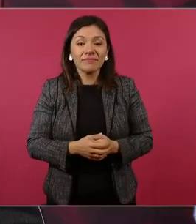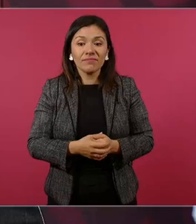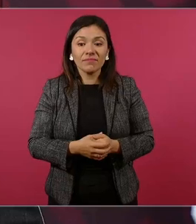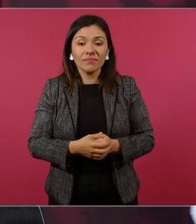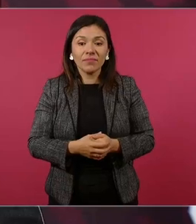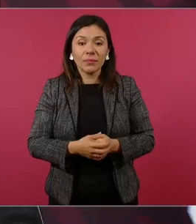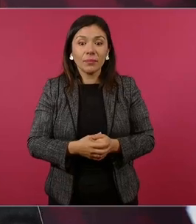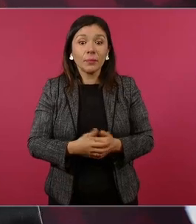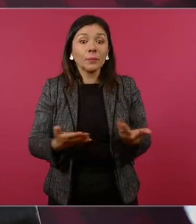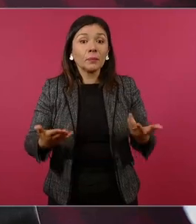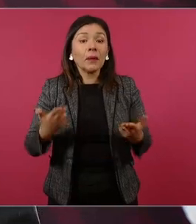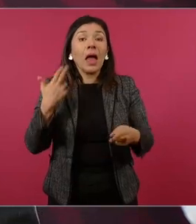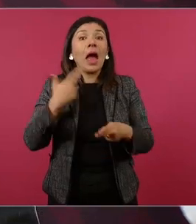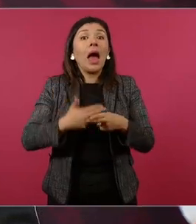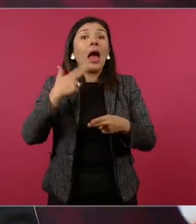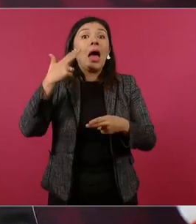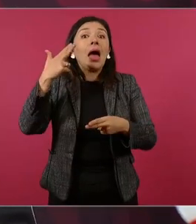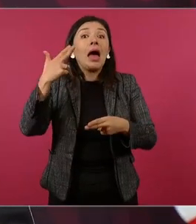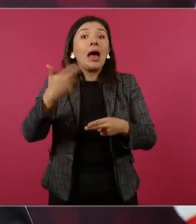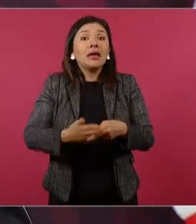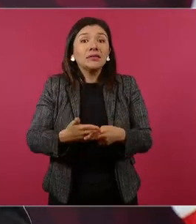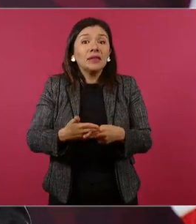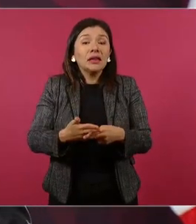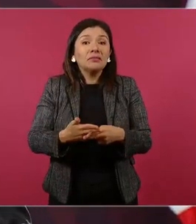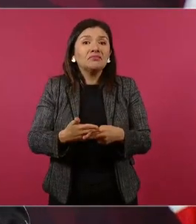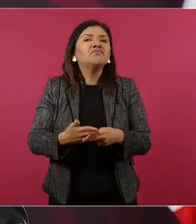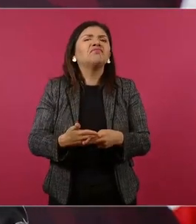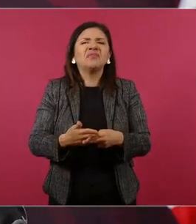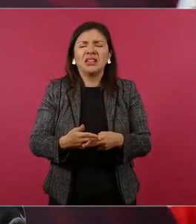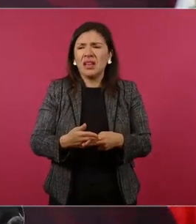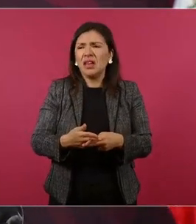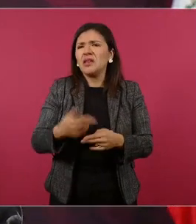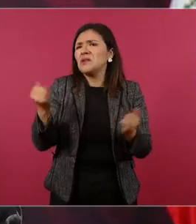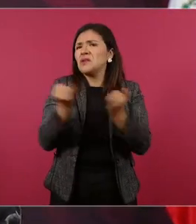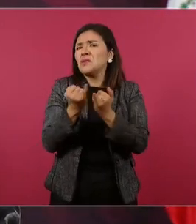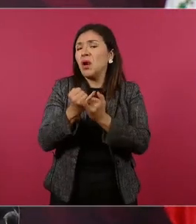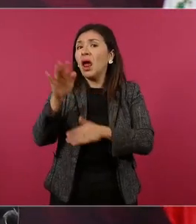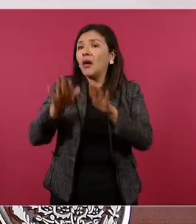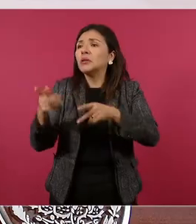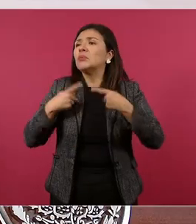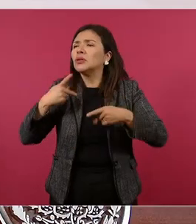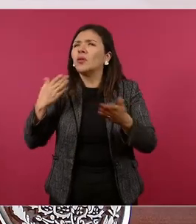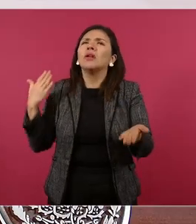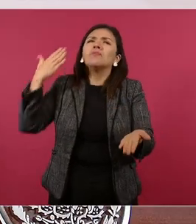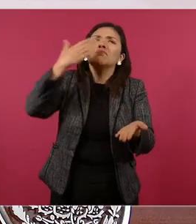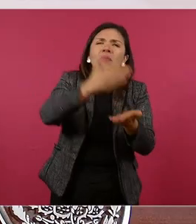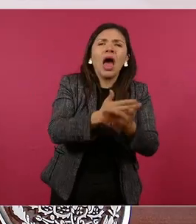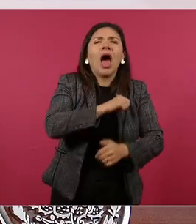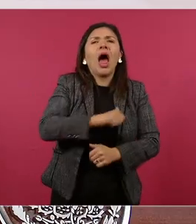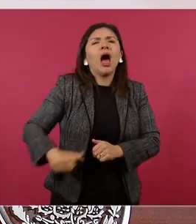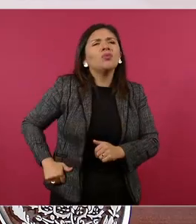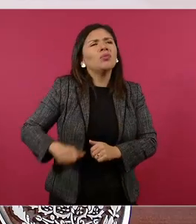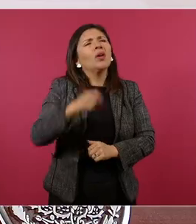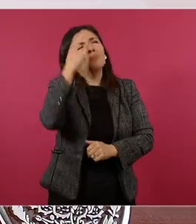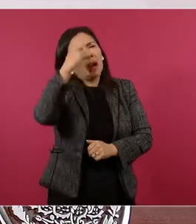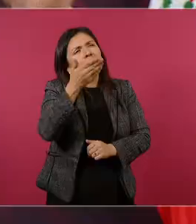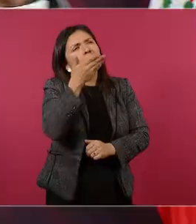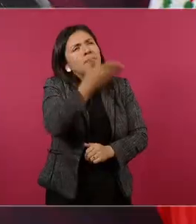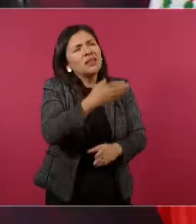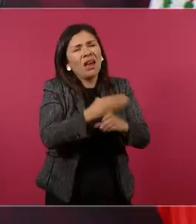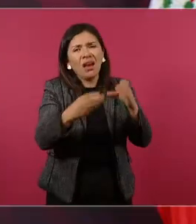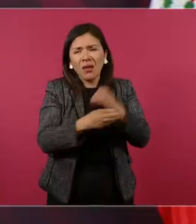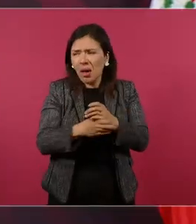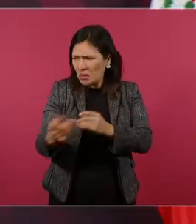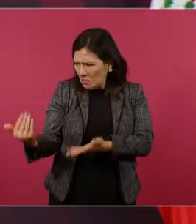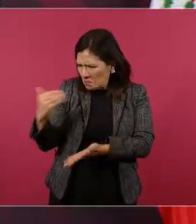pueblo hasta los corrían de los ayuntamientos me vien pedir después